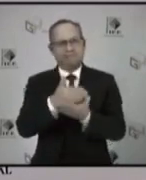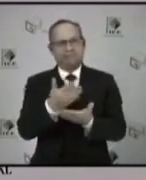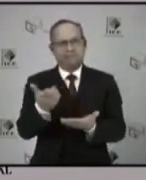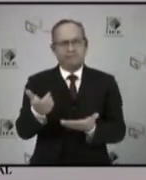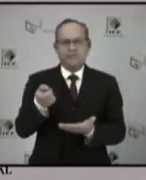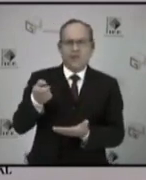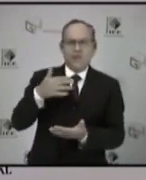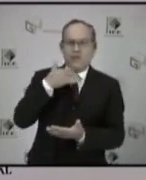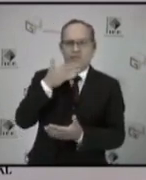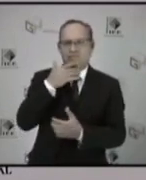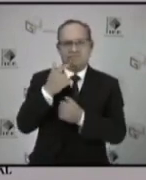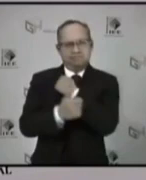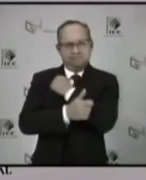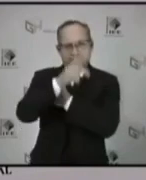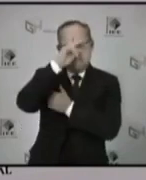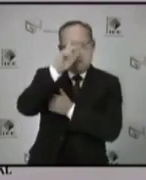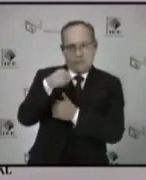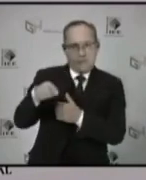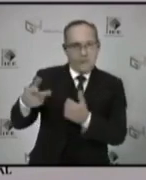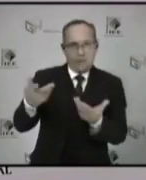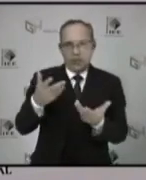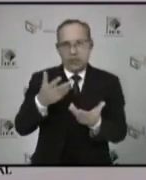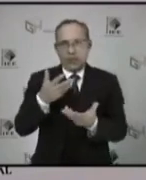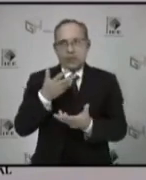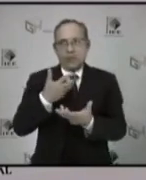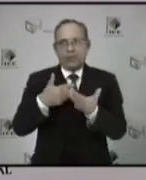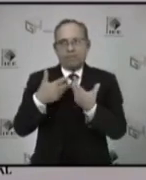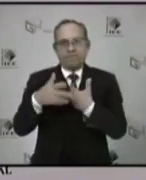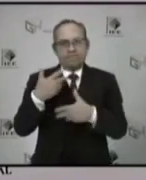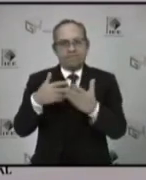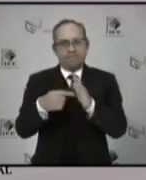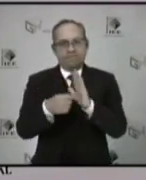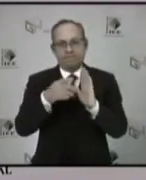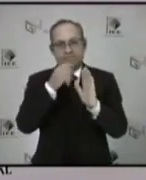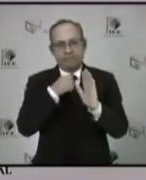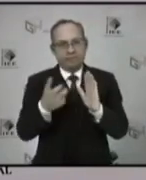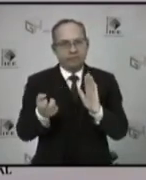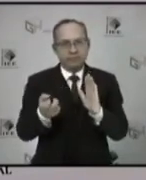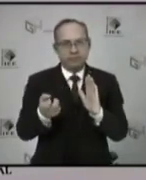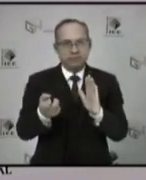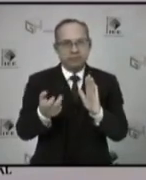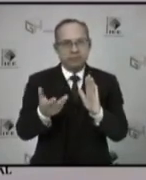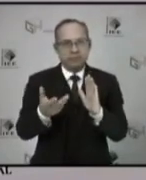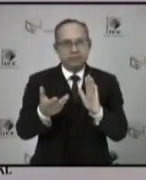puedes hablar de ello. Candidato, paisanos, la corrupción en este estado